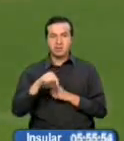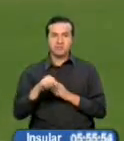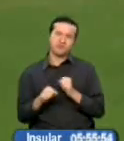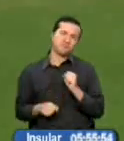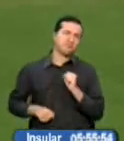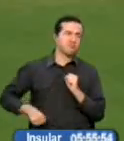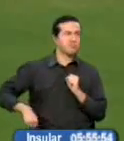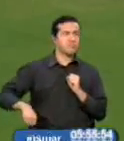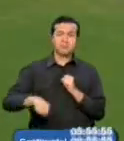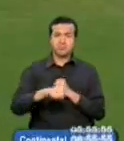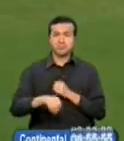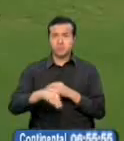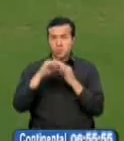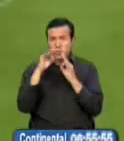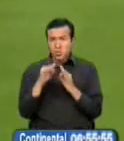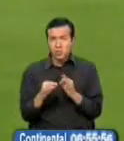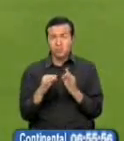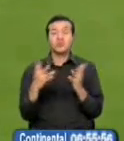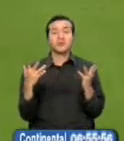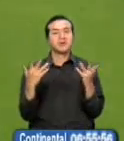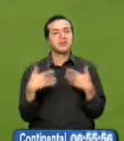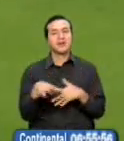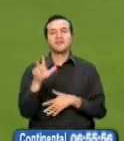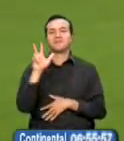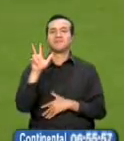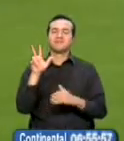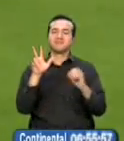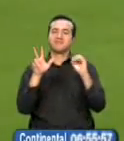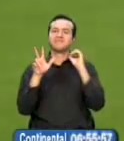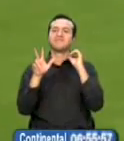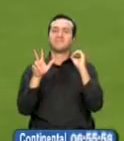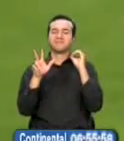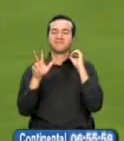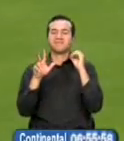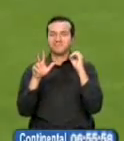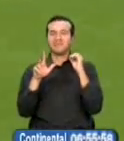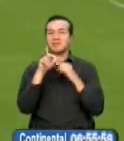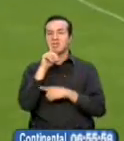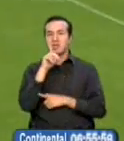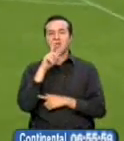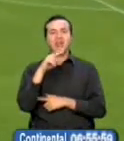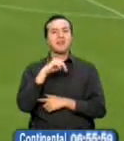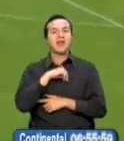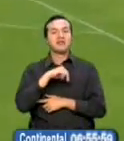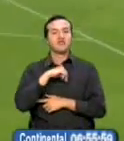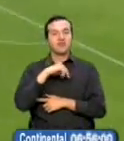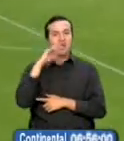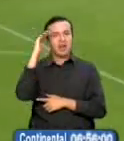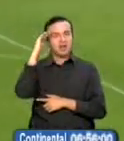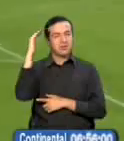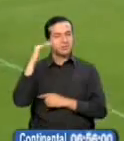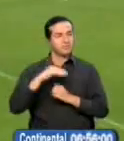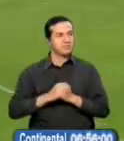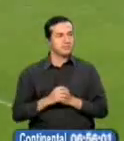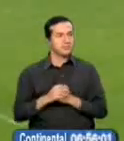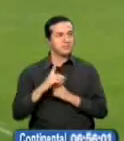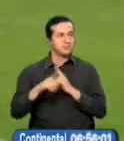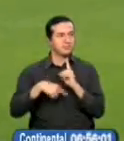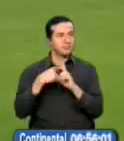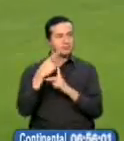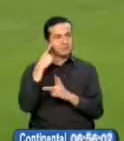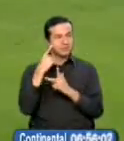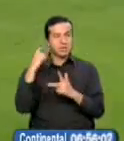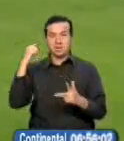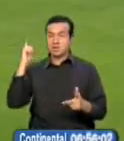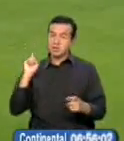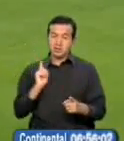pega a la pelota para poner ya el 3-0 a favor del Club Deportivo El Nacional. Uno más. Corría desde atrás